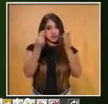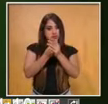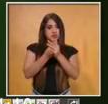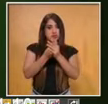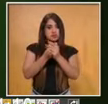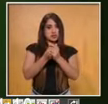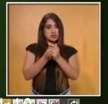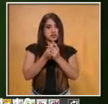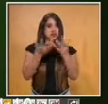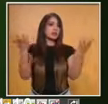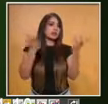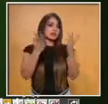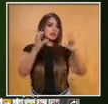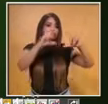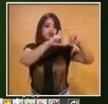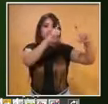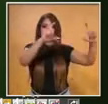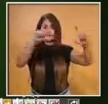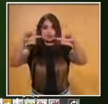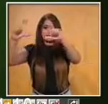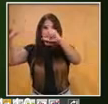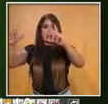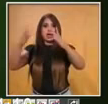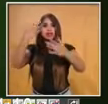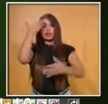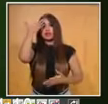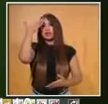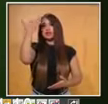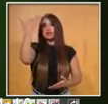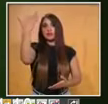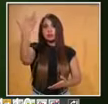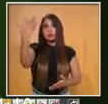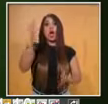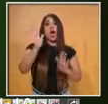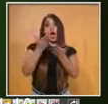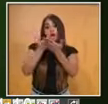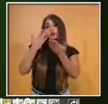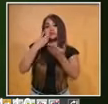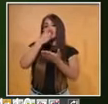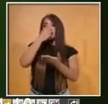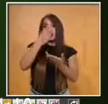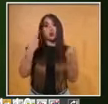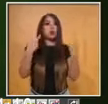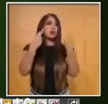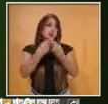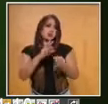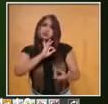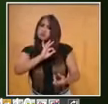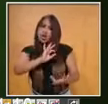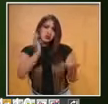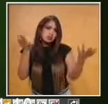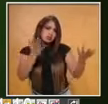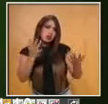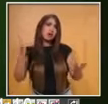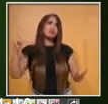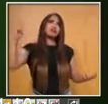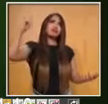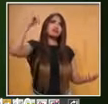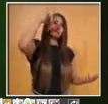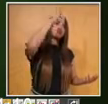elaborando la línea del tiempo. Como comentaba la maestra, pudiste haber hecho un avioncito, algún